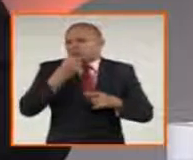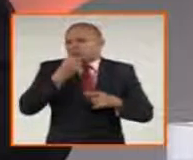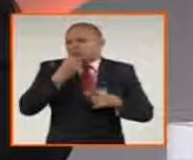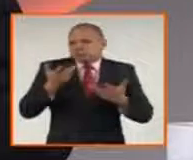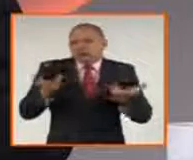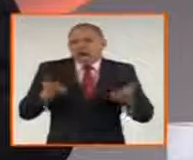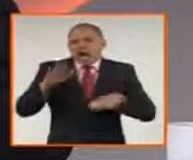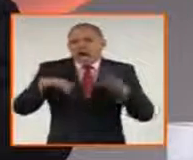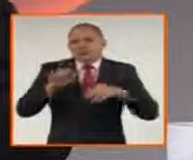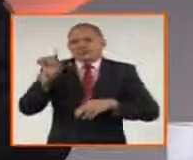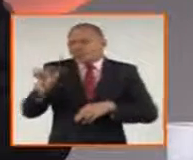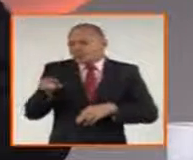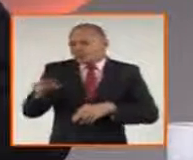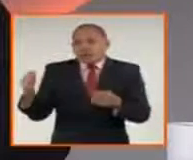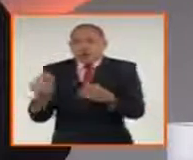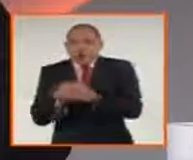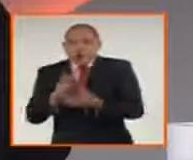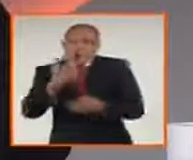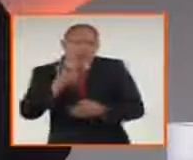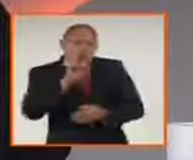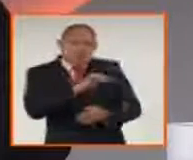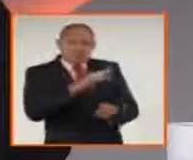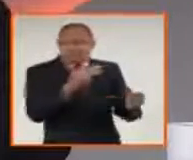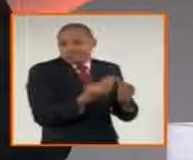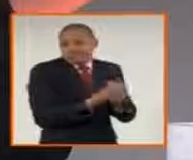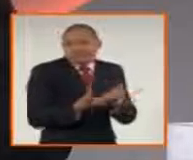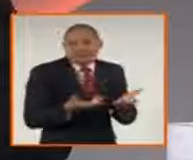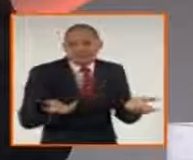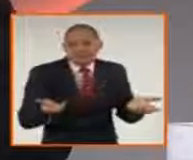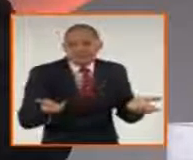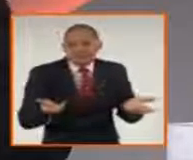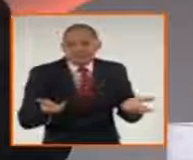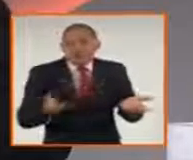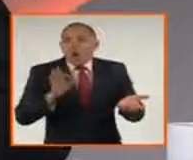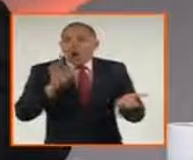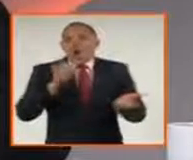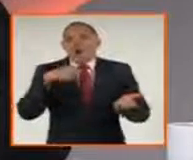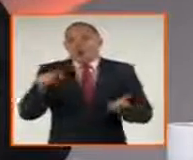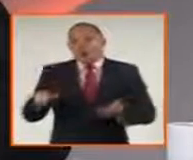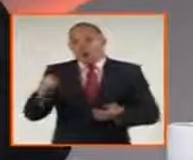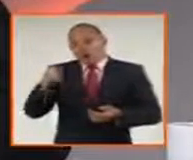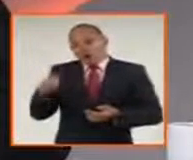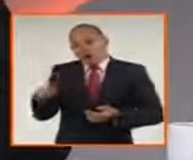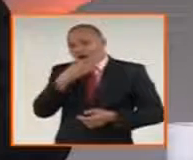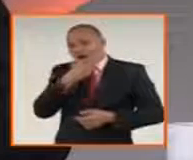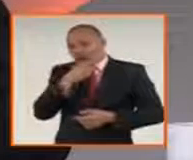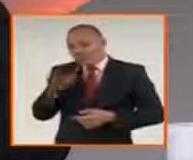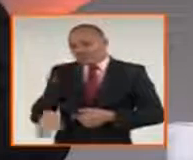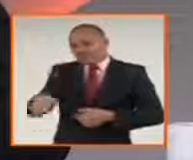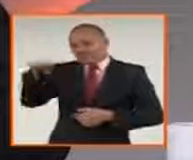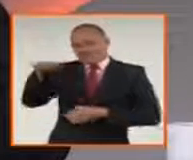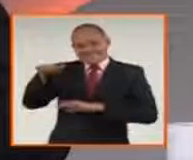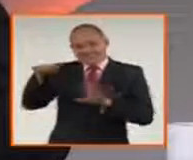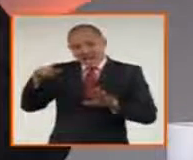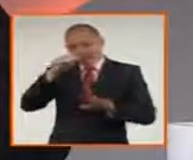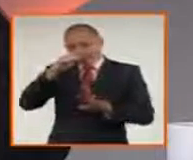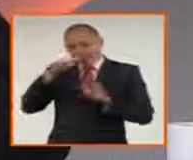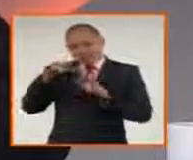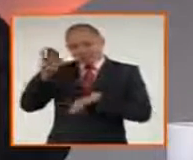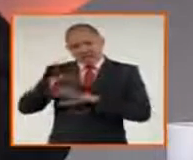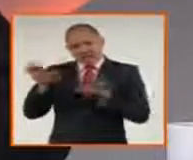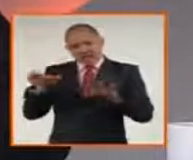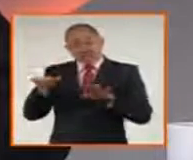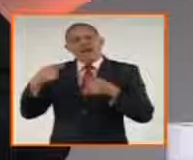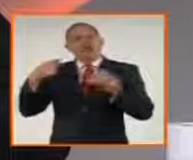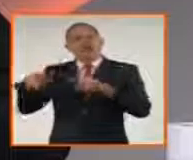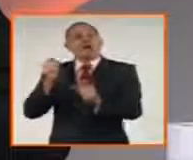discapacidad, como el arribo a la edad laboral. Y en este caso, si ese arribo de la edad laboral se produce con un alimentista que está vinculado a un